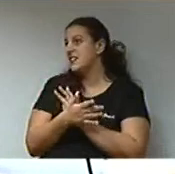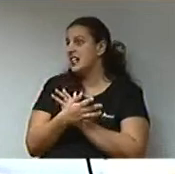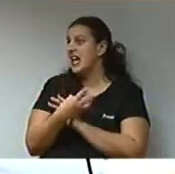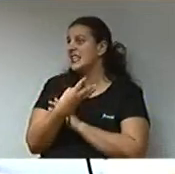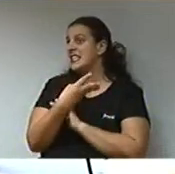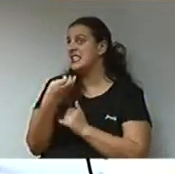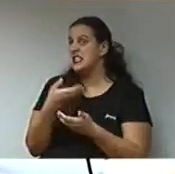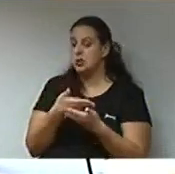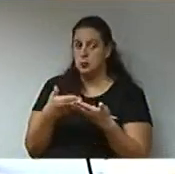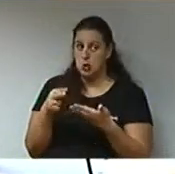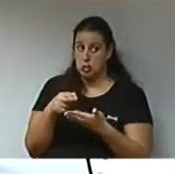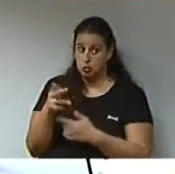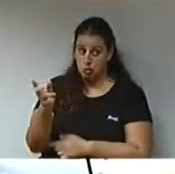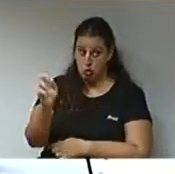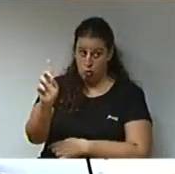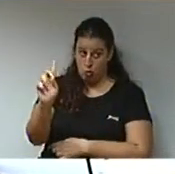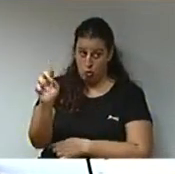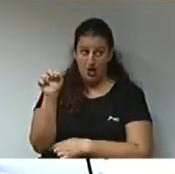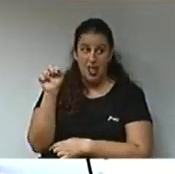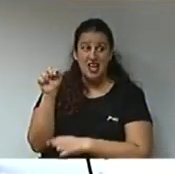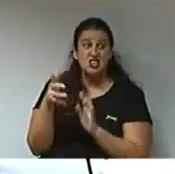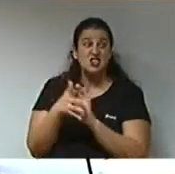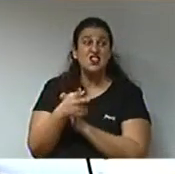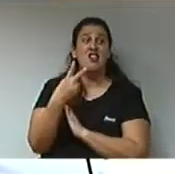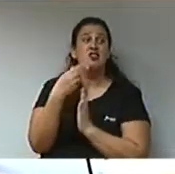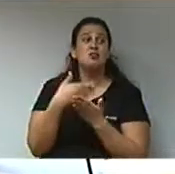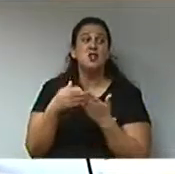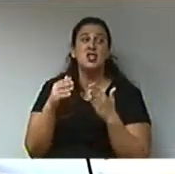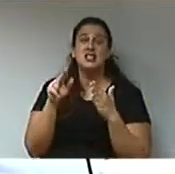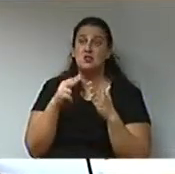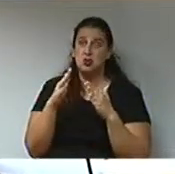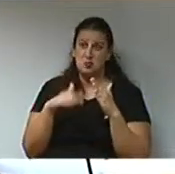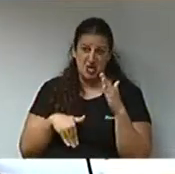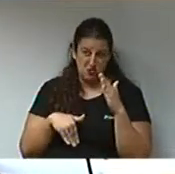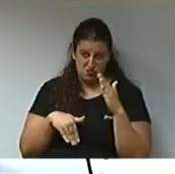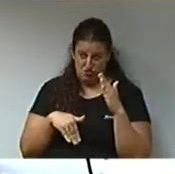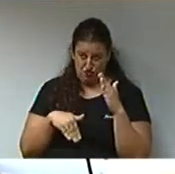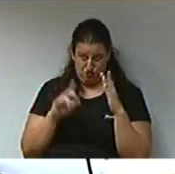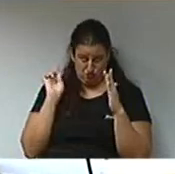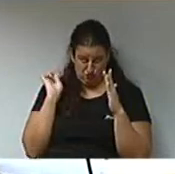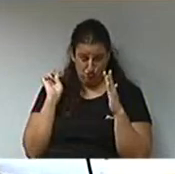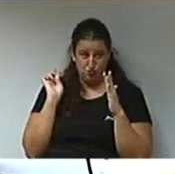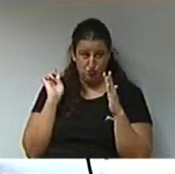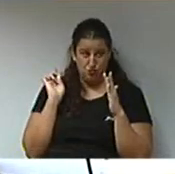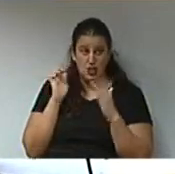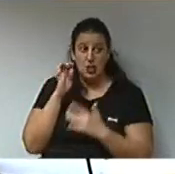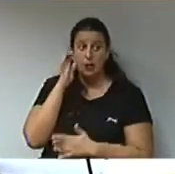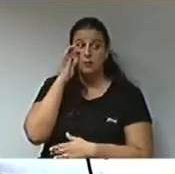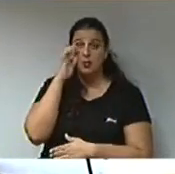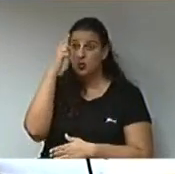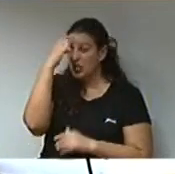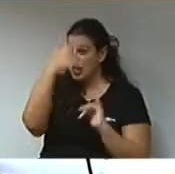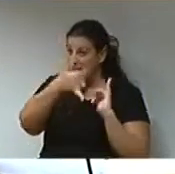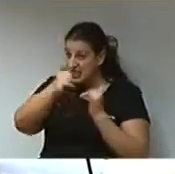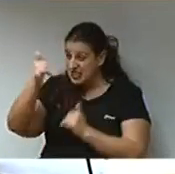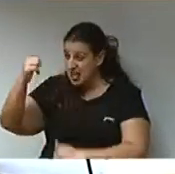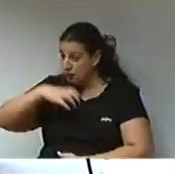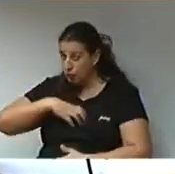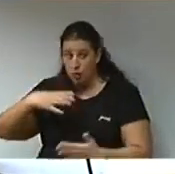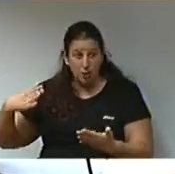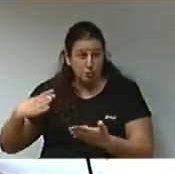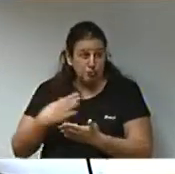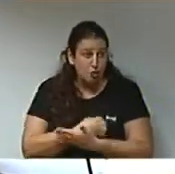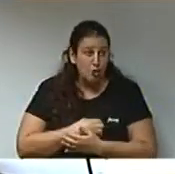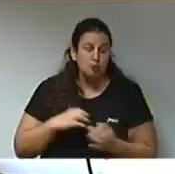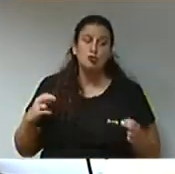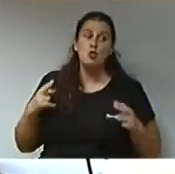300 millones de euros. No, eso significan menos de 2 millones de euros, 1 millón y algo de euros. Porque no creo que van a echar a todos los funcionarios, no creo que dejen de